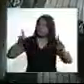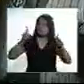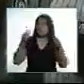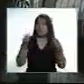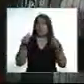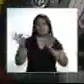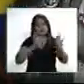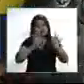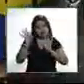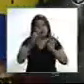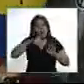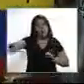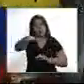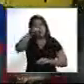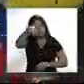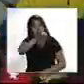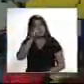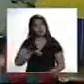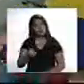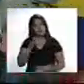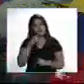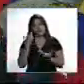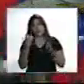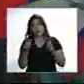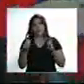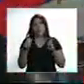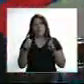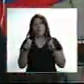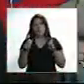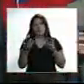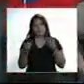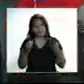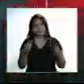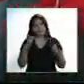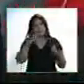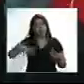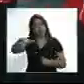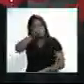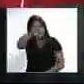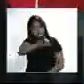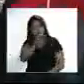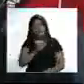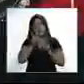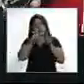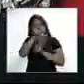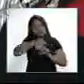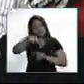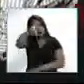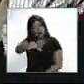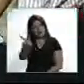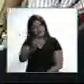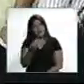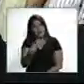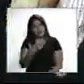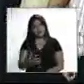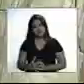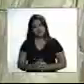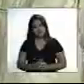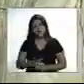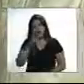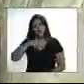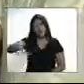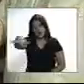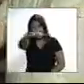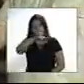¿Cómo se prepara el pueblo del Zulia para enfrentar, cómo lo está haciendo efectivamente el pueblo del Zulia para enfrentar esta nueva situación en el país? El pueblo nuestro ha